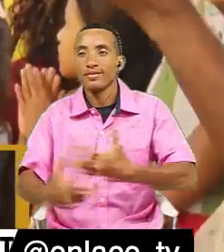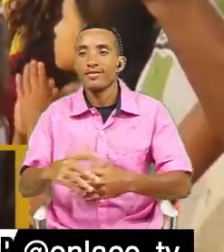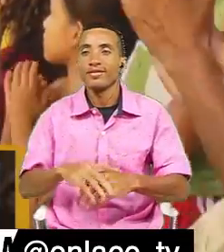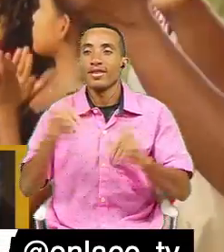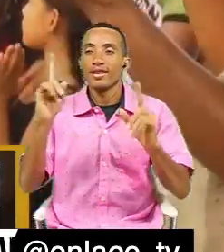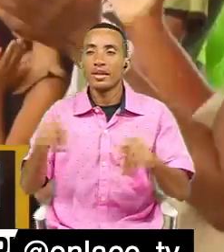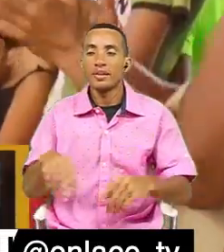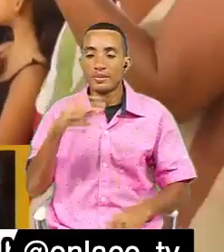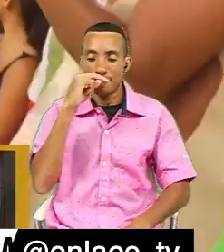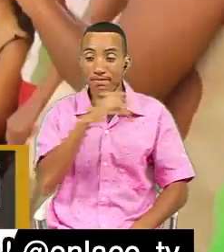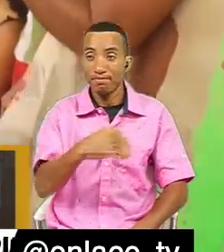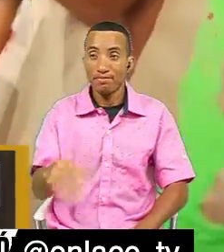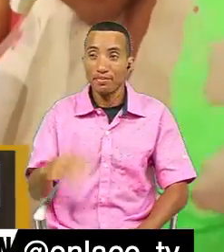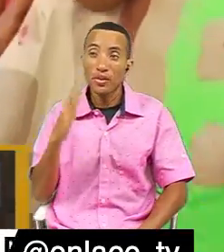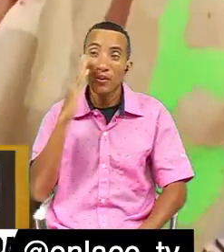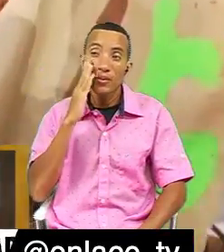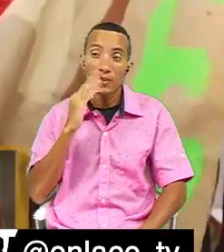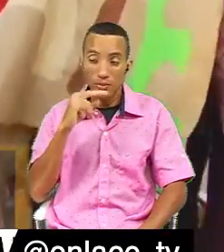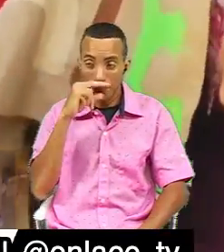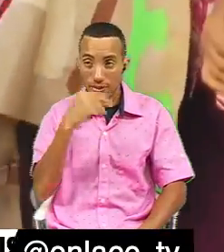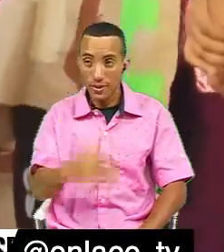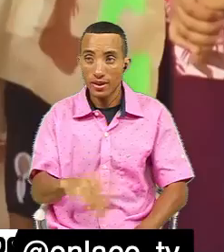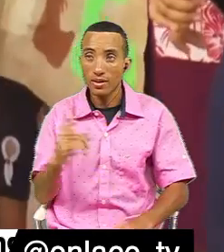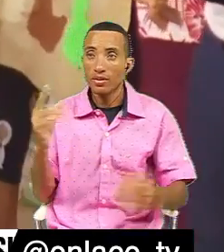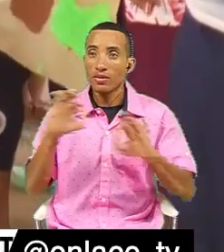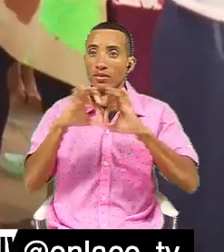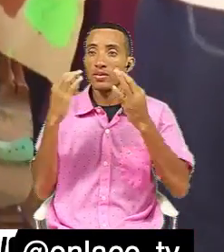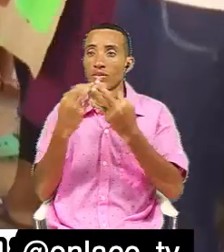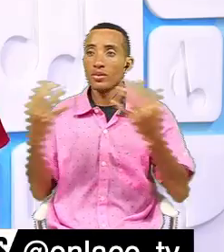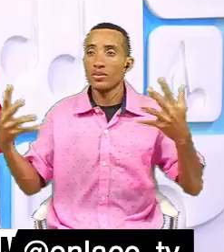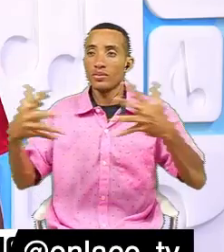reinado infantil que unió a las familias de este sector.